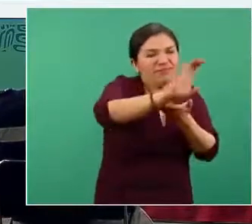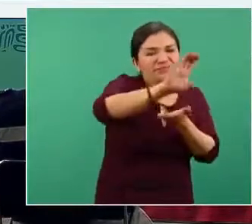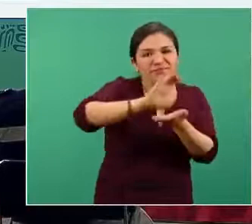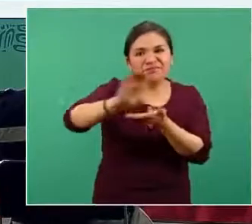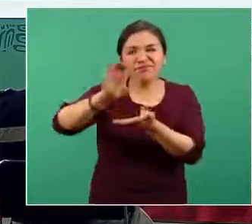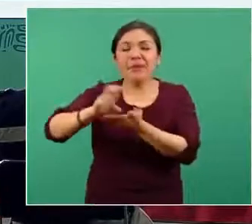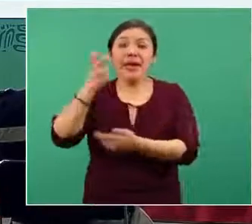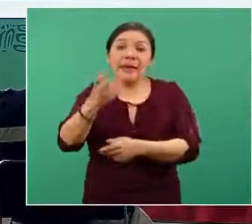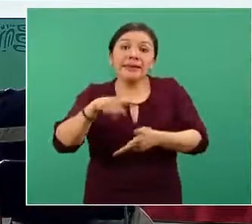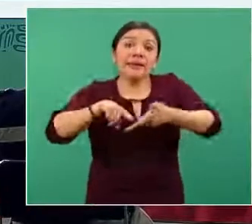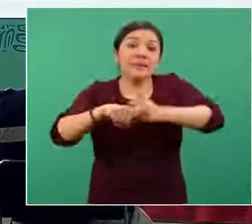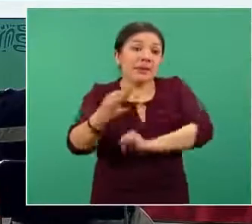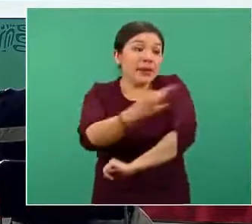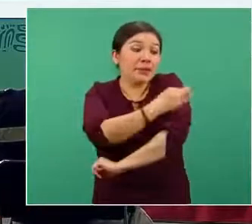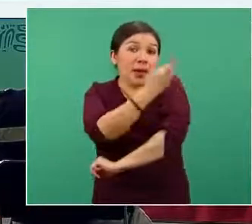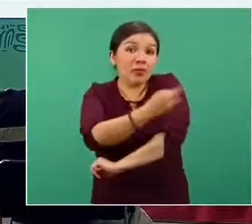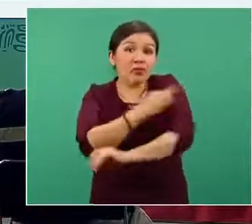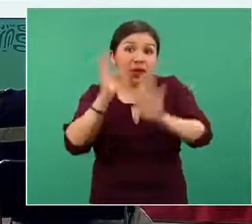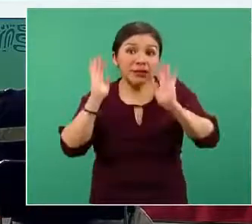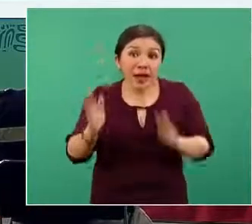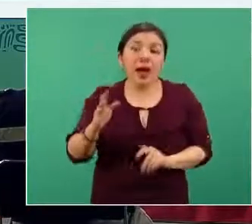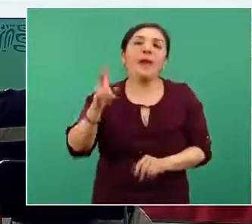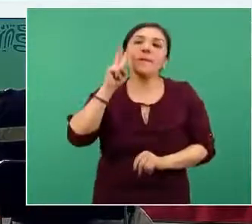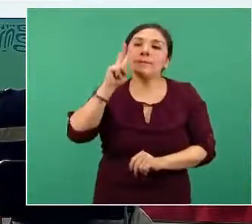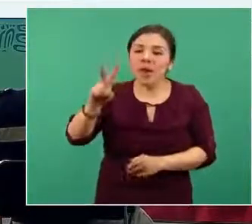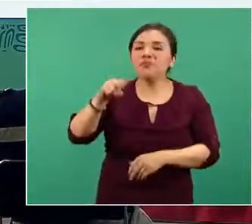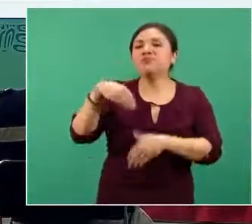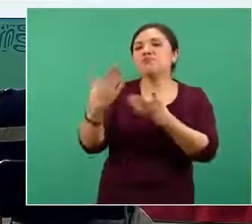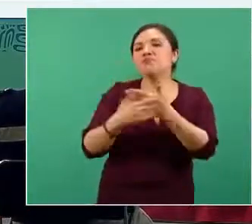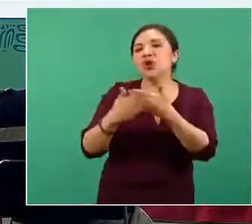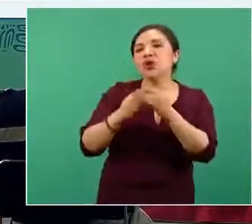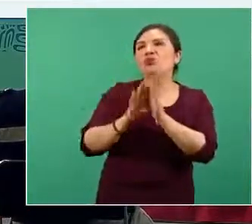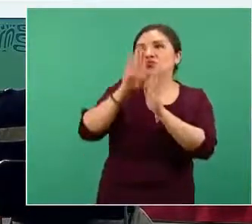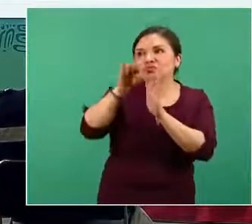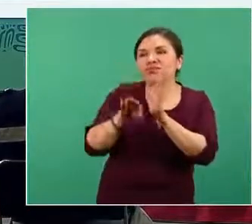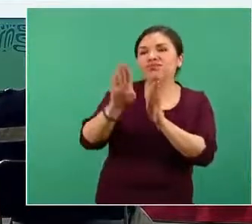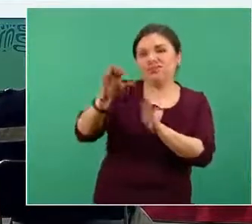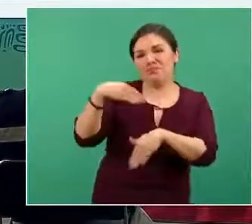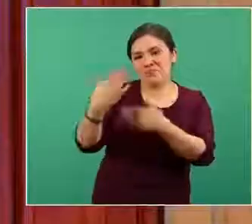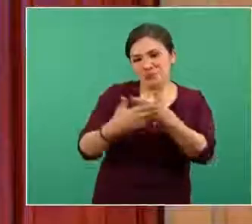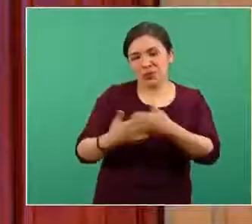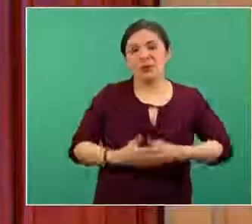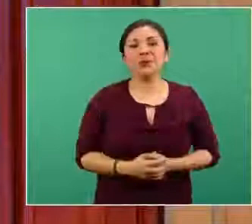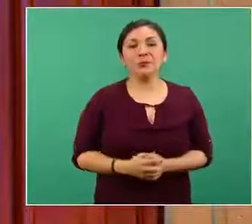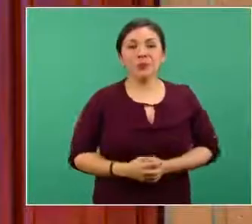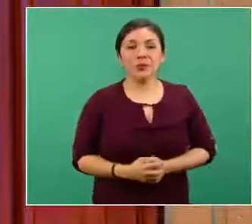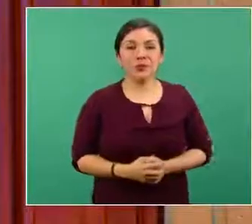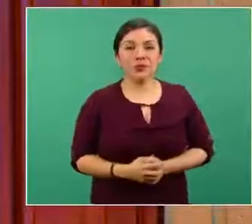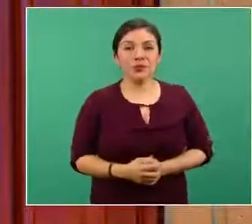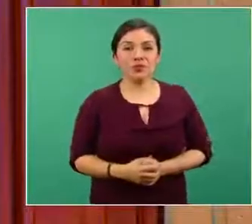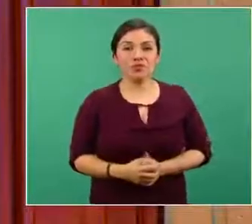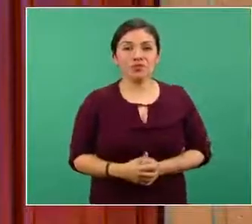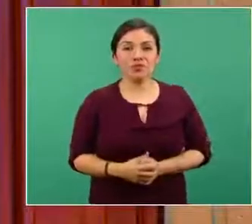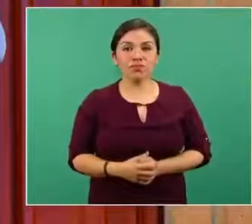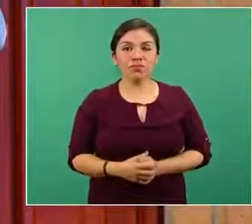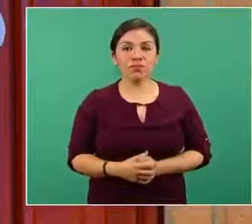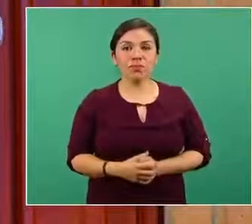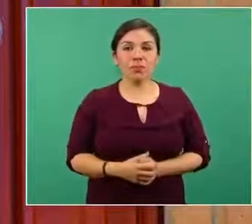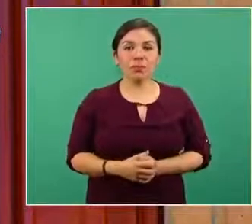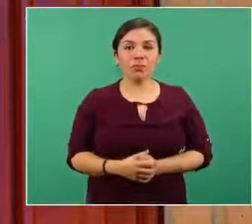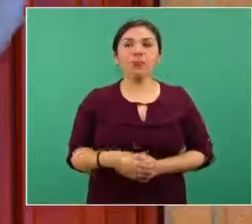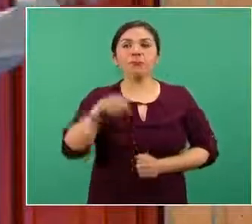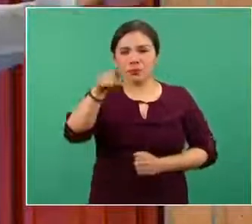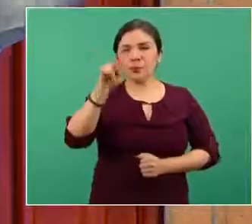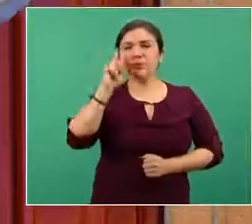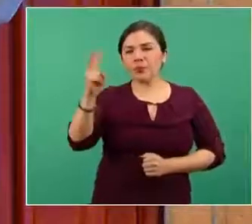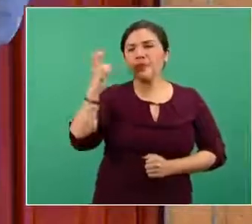su aplicación estará evidenciándose en estas gráficas muy pronto. Si vemos la siguiente diapositiva, tenemos el acumulado,